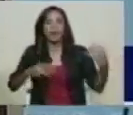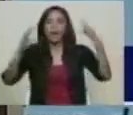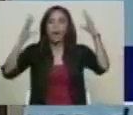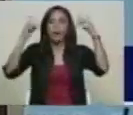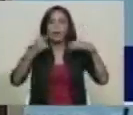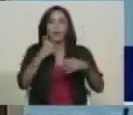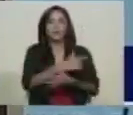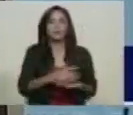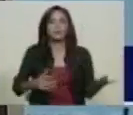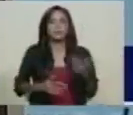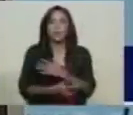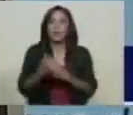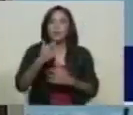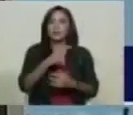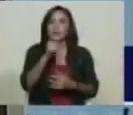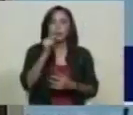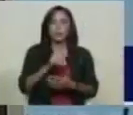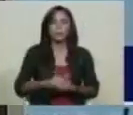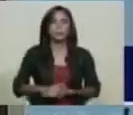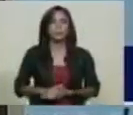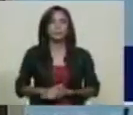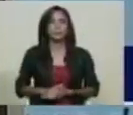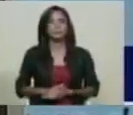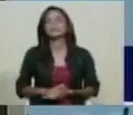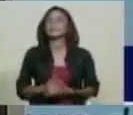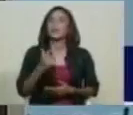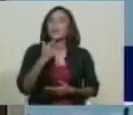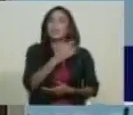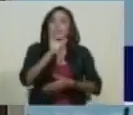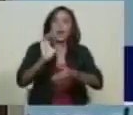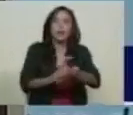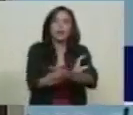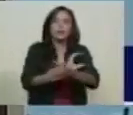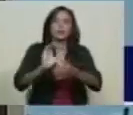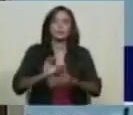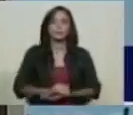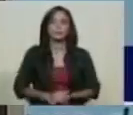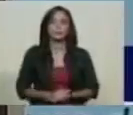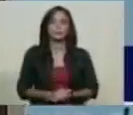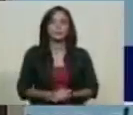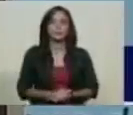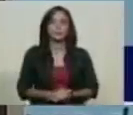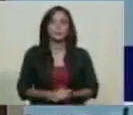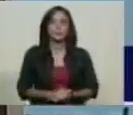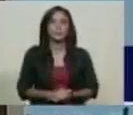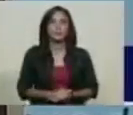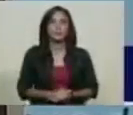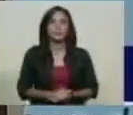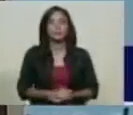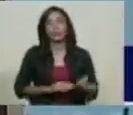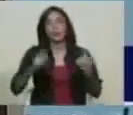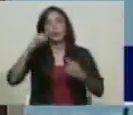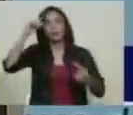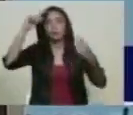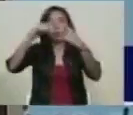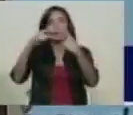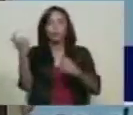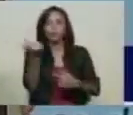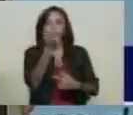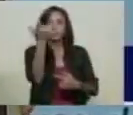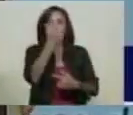canto Me lo contó Canelón, él decía: galopando, galopando, buscando Samán de